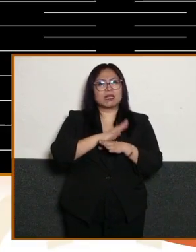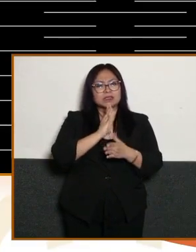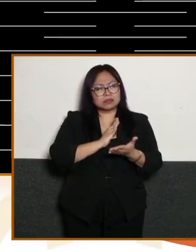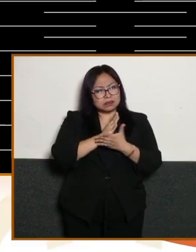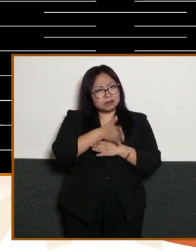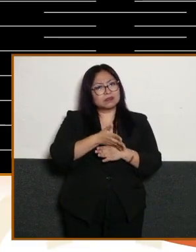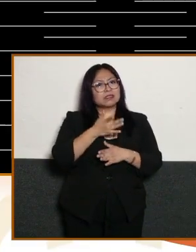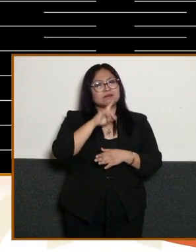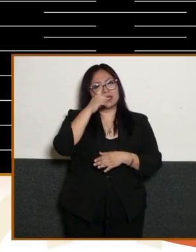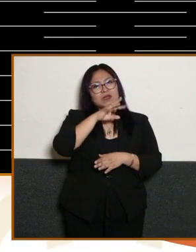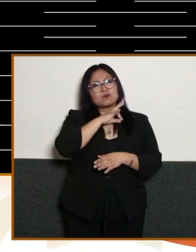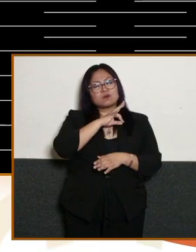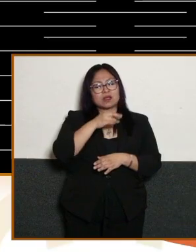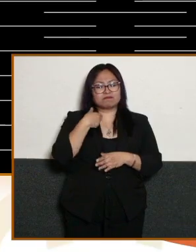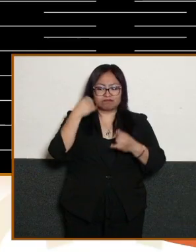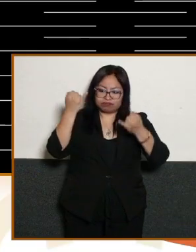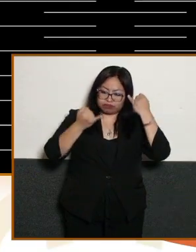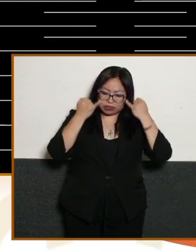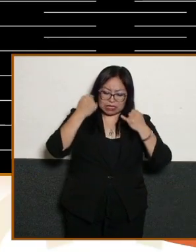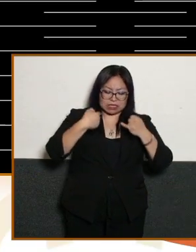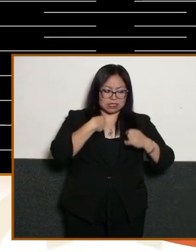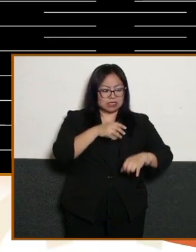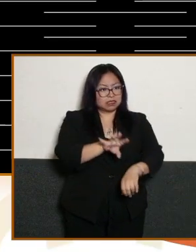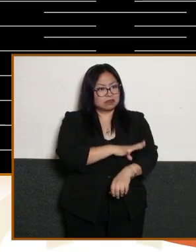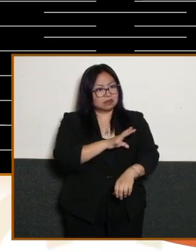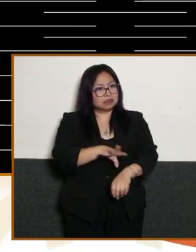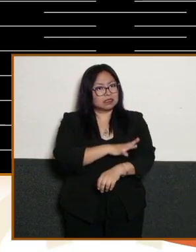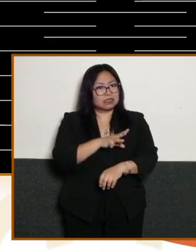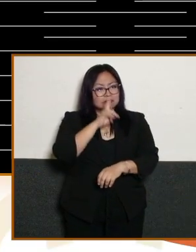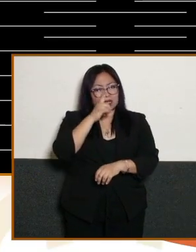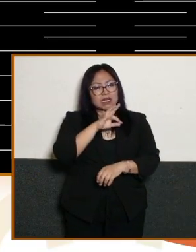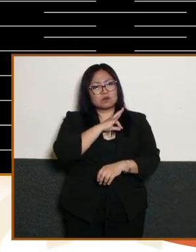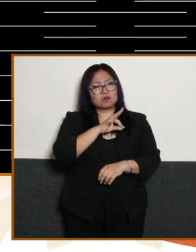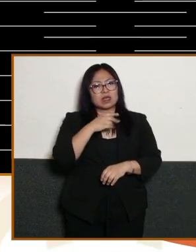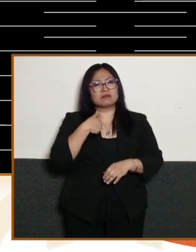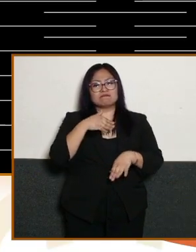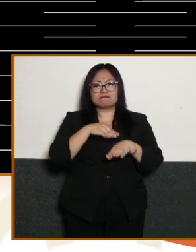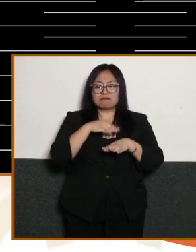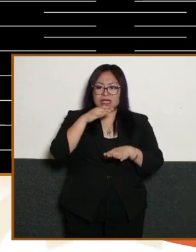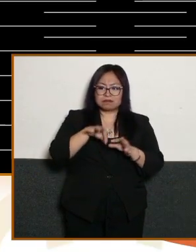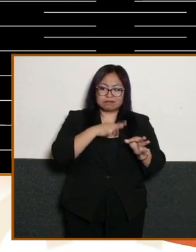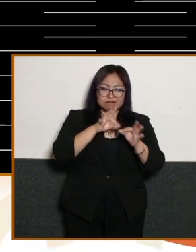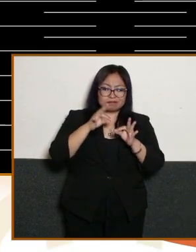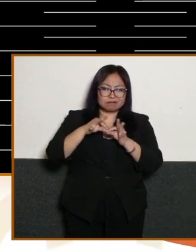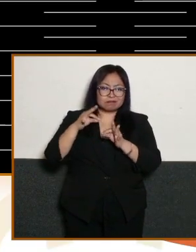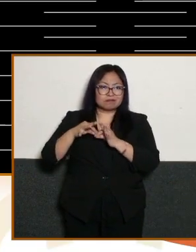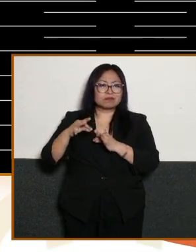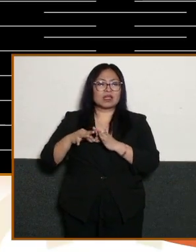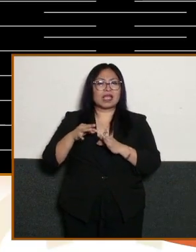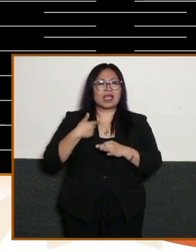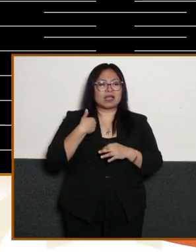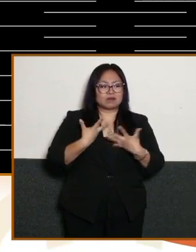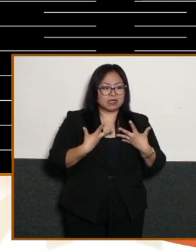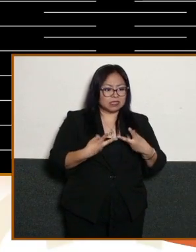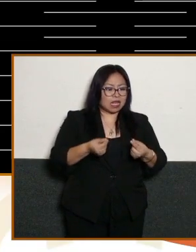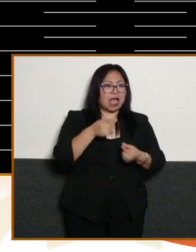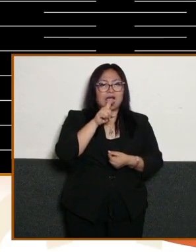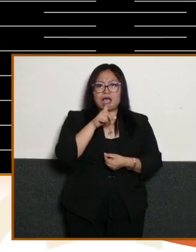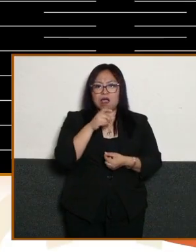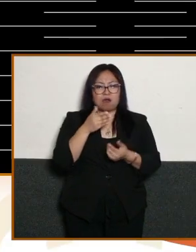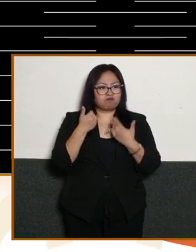hago para optimizar mi energía? Oye, ¿cómo le hago para tener agricultura de precisión y no gastar tanta agua? Oye, ¿cómo le hago